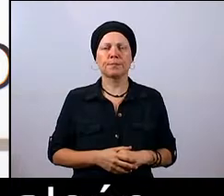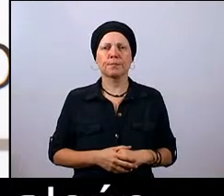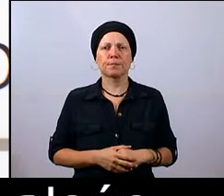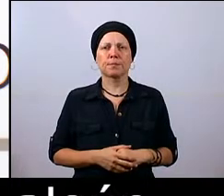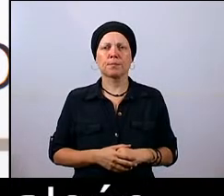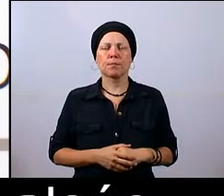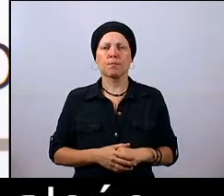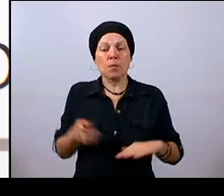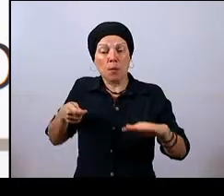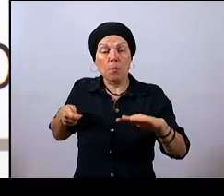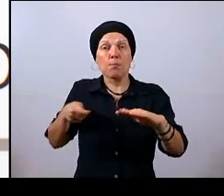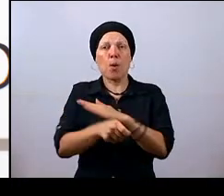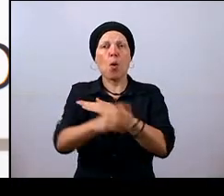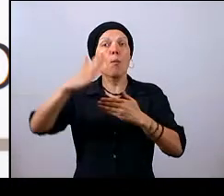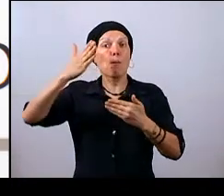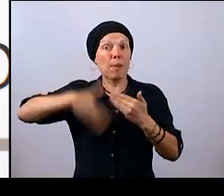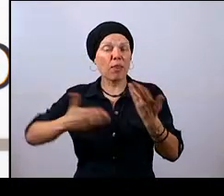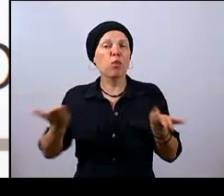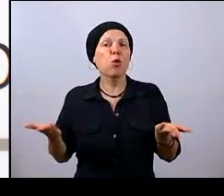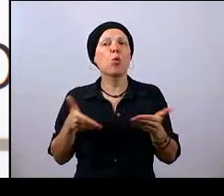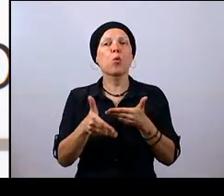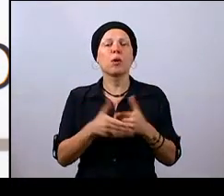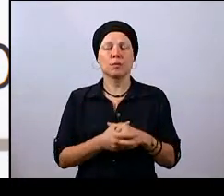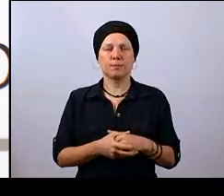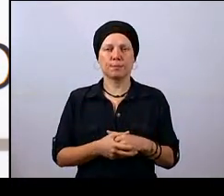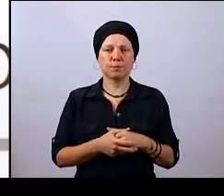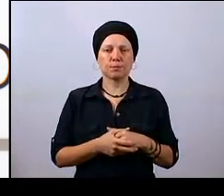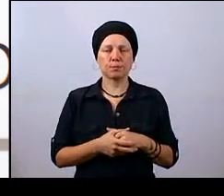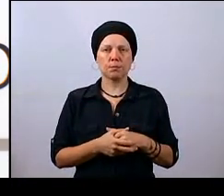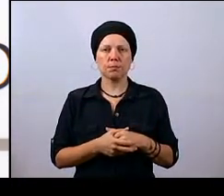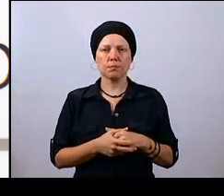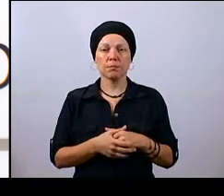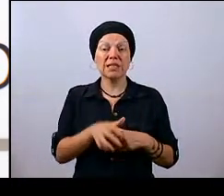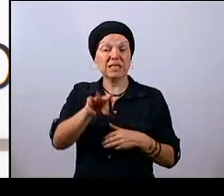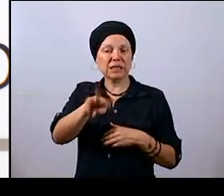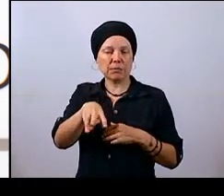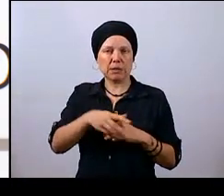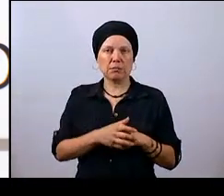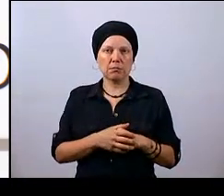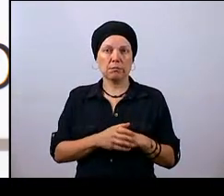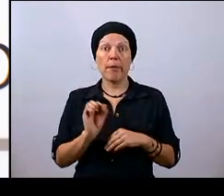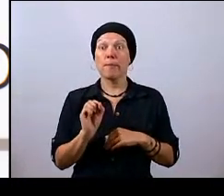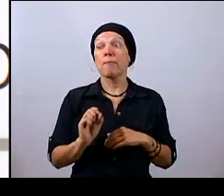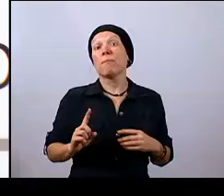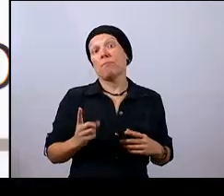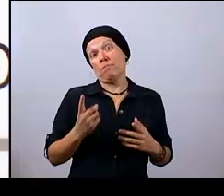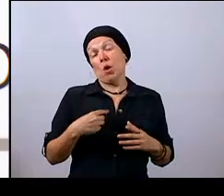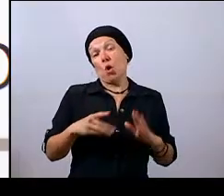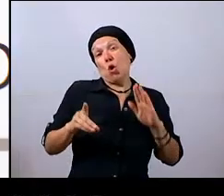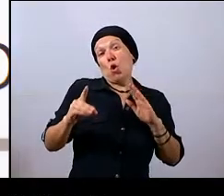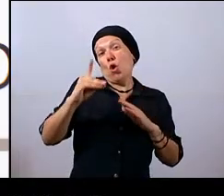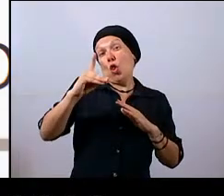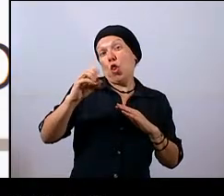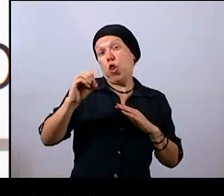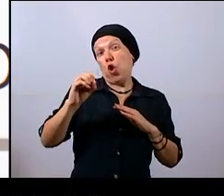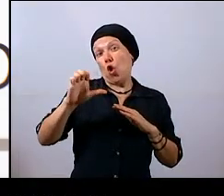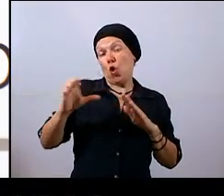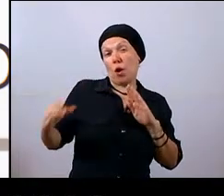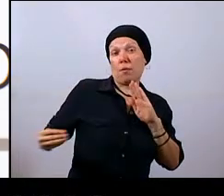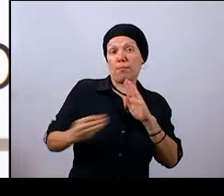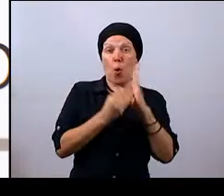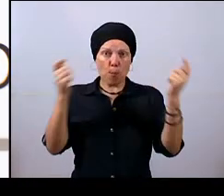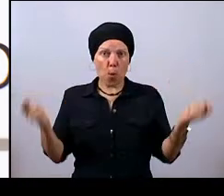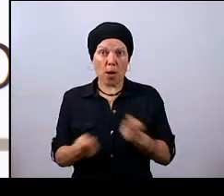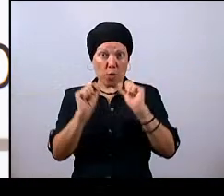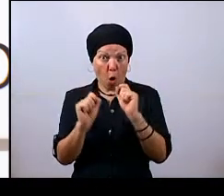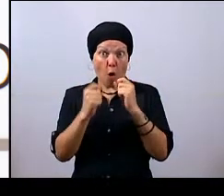de presentación de las solicitudes va a ser de 3 meses, desde el día siguiente al de su publicación